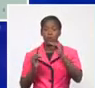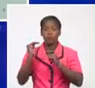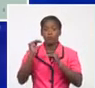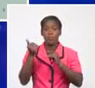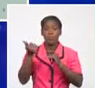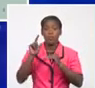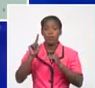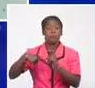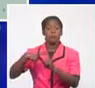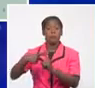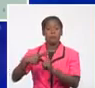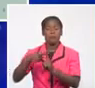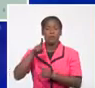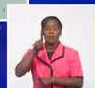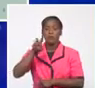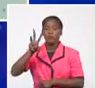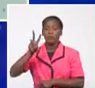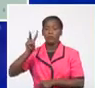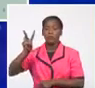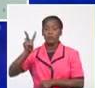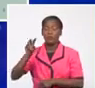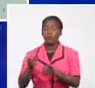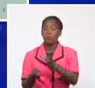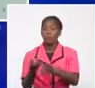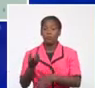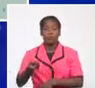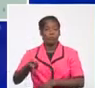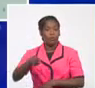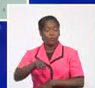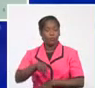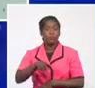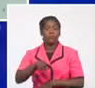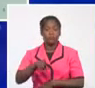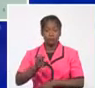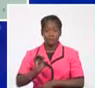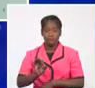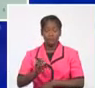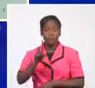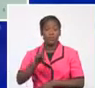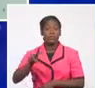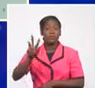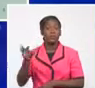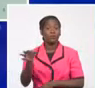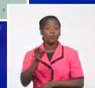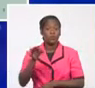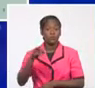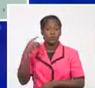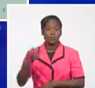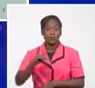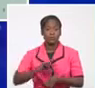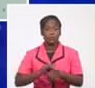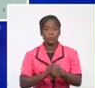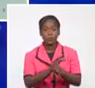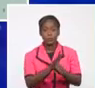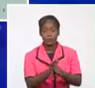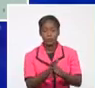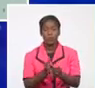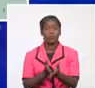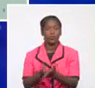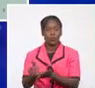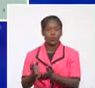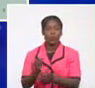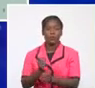autóctonos, 132 ayer. Además dispersos en sus 13 municipios. Realmente se viene trabajando